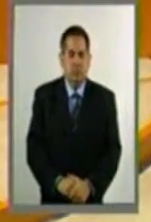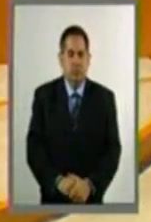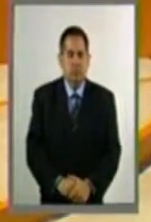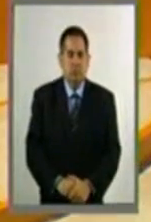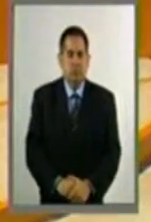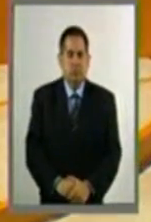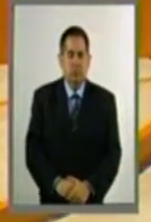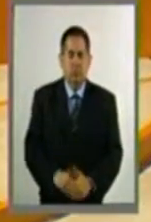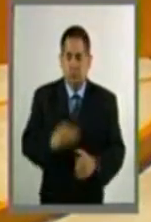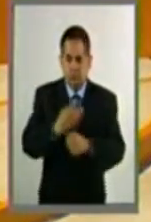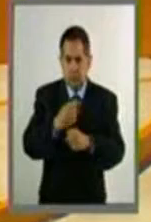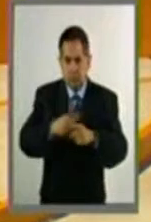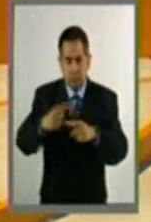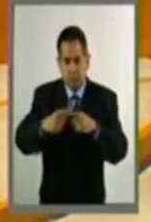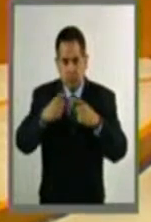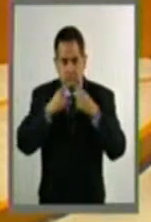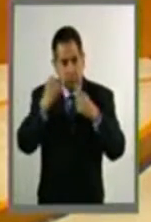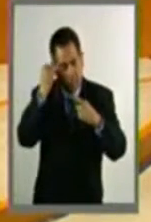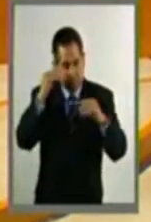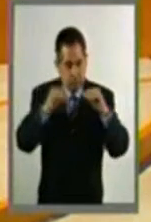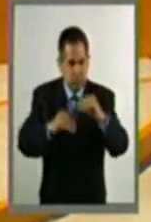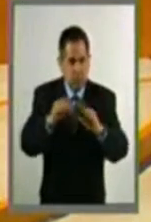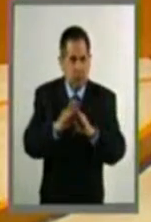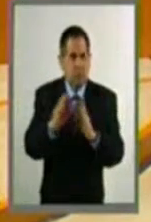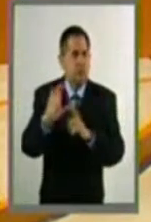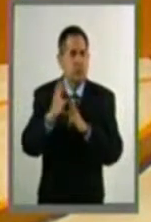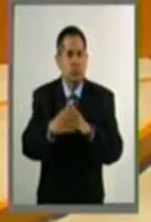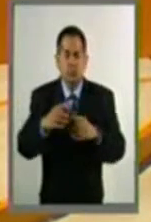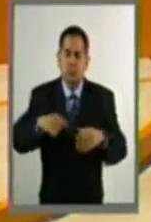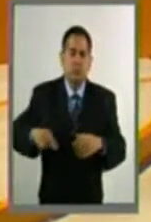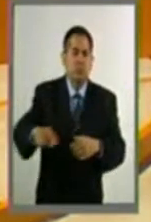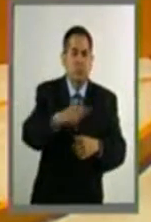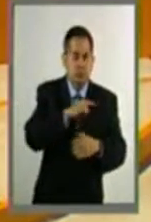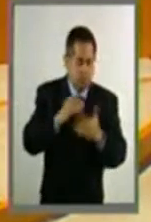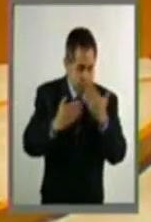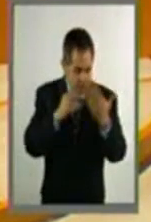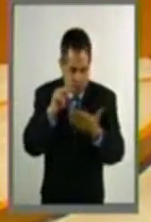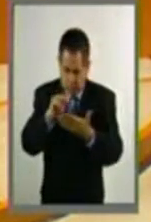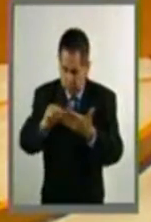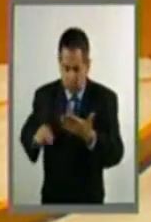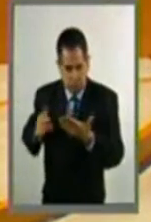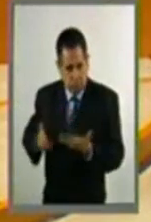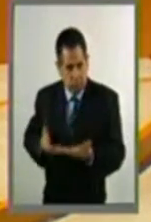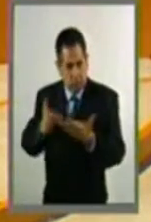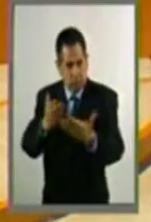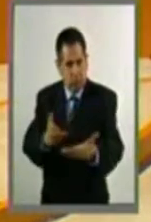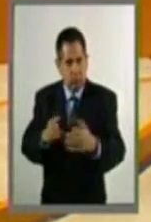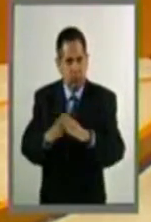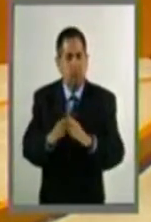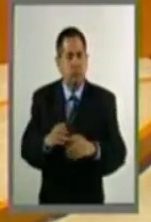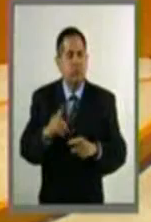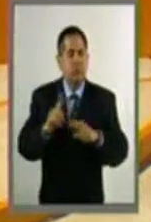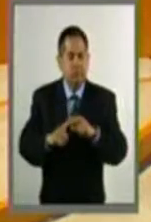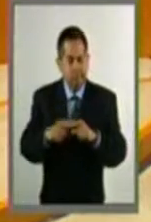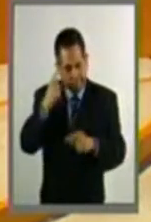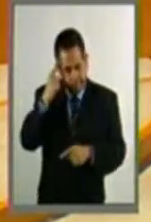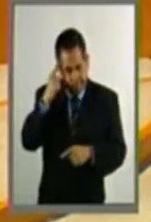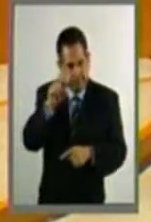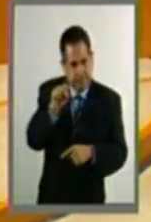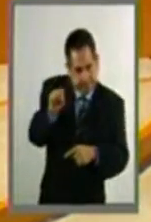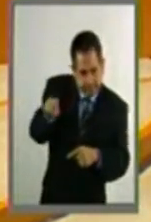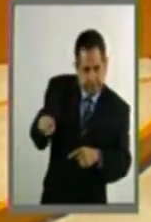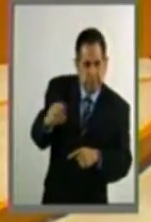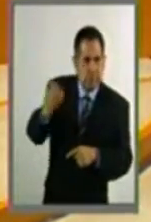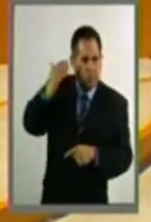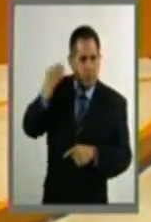En este orden de ideas es que las Comisiones Unidas que estudiamos la minuta en cuestión proponemos retomar el espíritu de lo